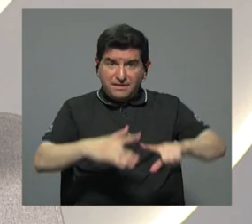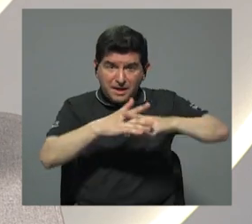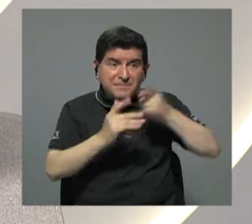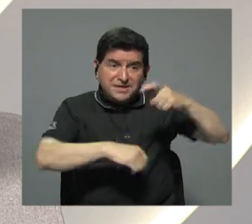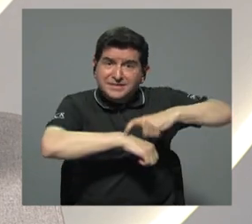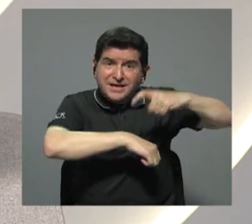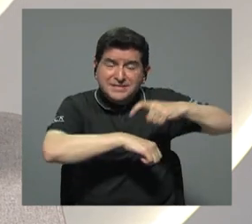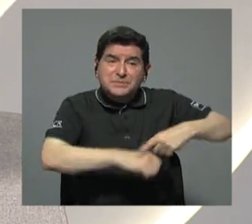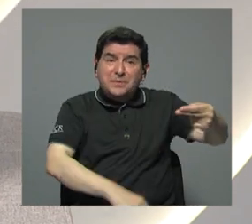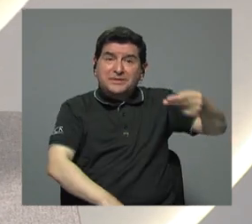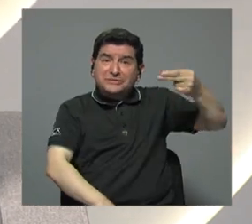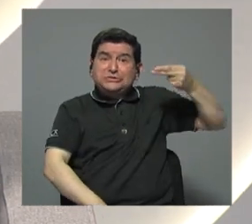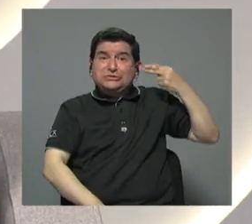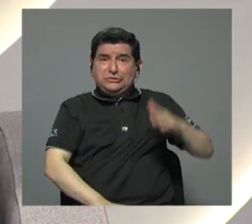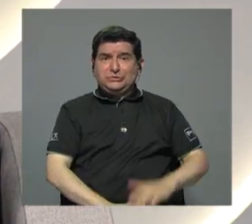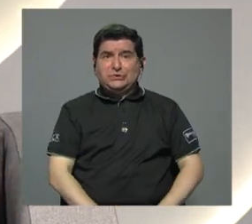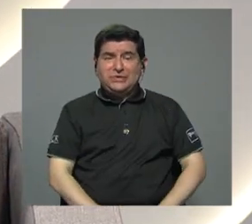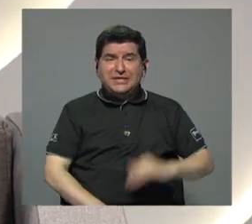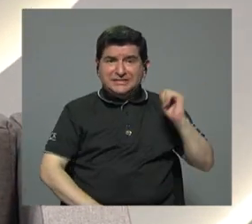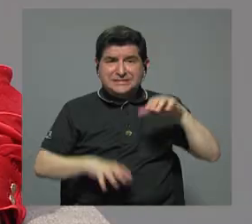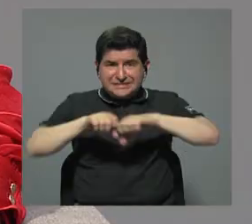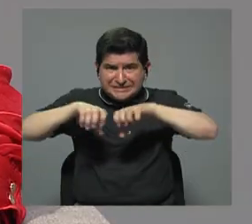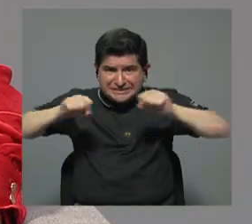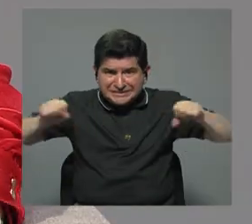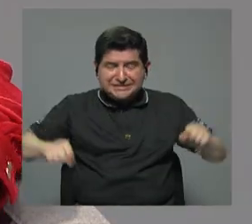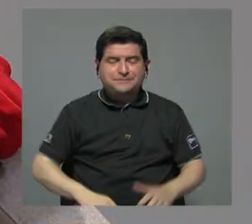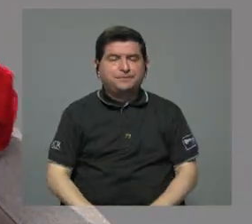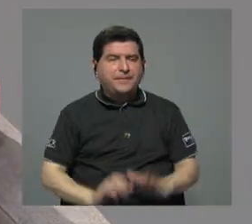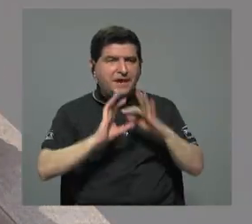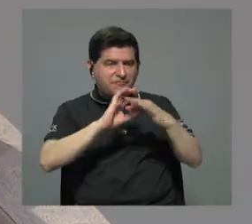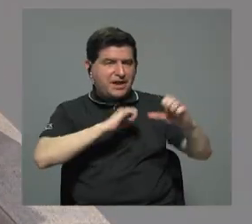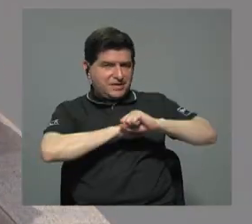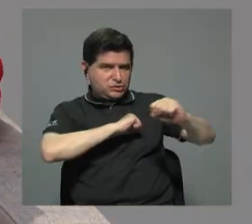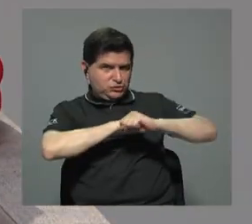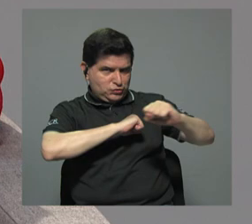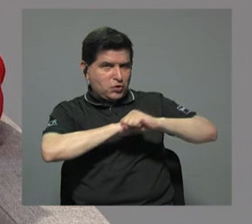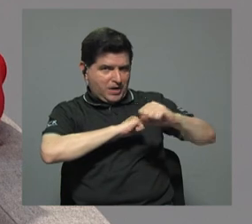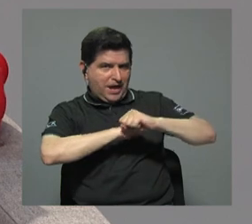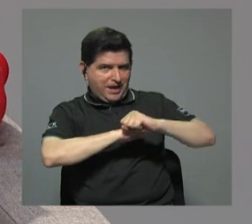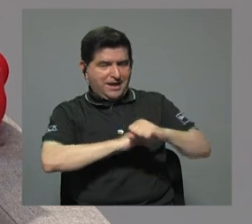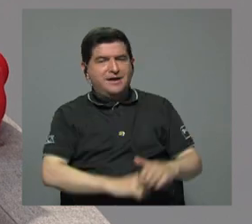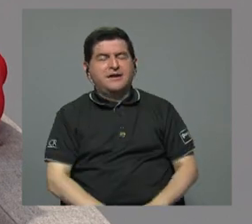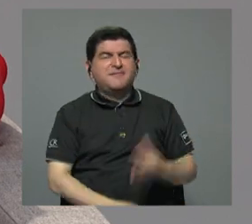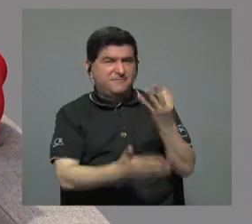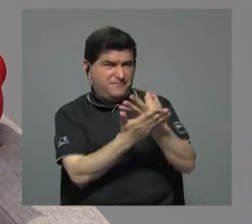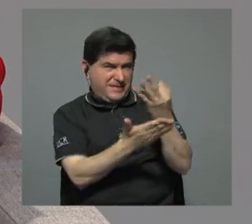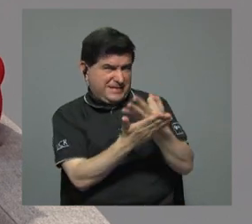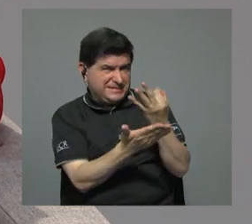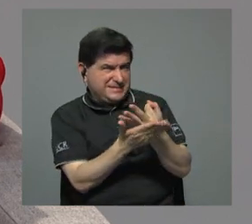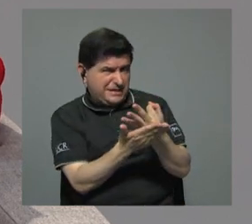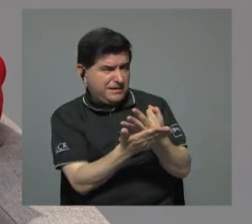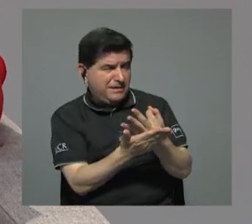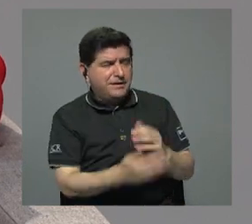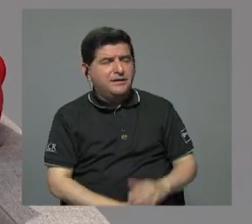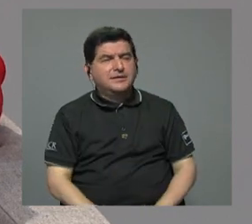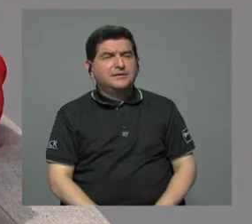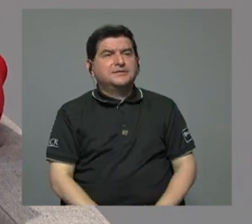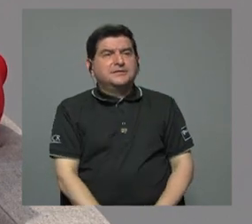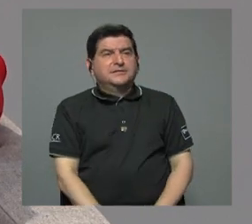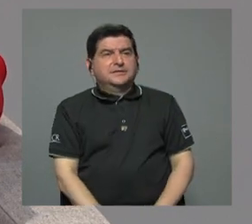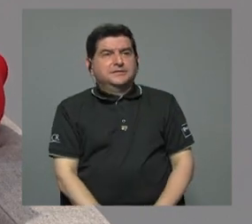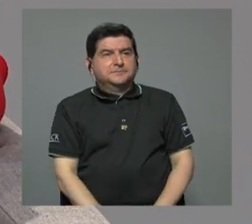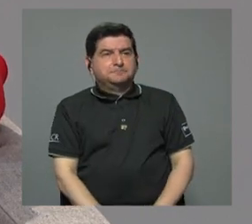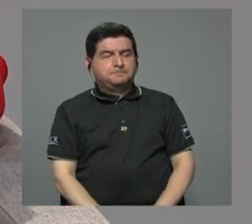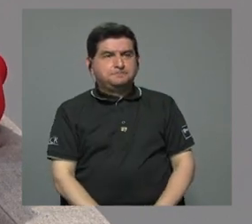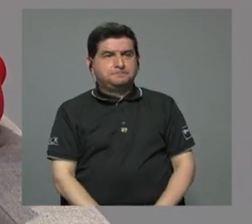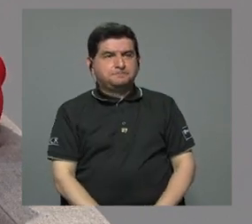empieza la historia las historias de corrupción con relación a las campañas de los financiamientos de las campañas